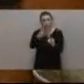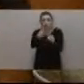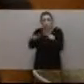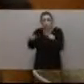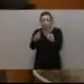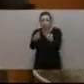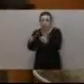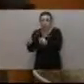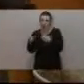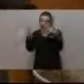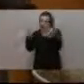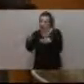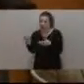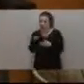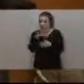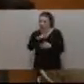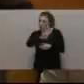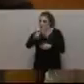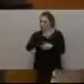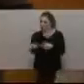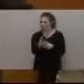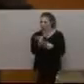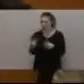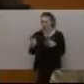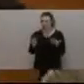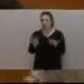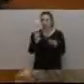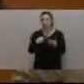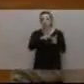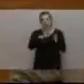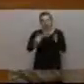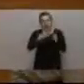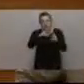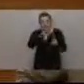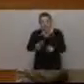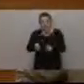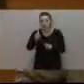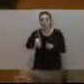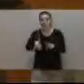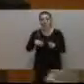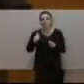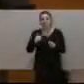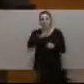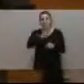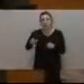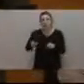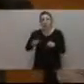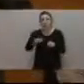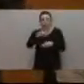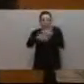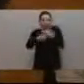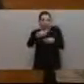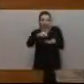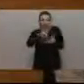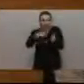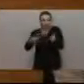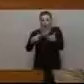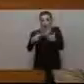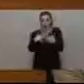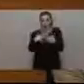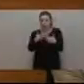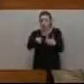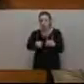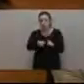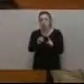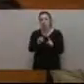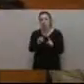muchas. Con la mayor presencia de las nuevas tecnologías y el uso por parte de la población de aparatos tecnológicos, así como la carga de